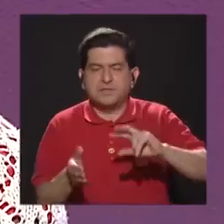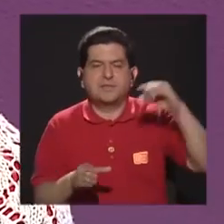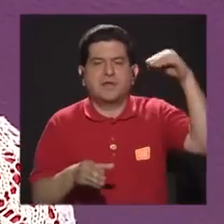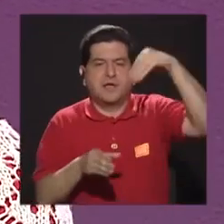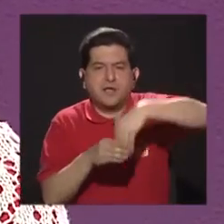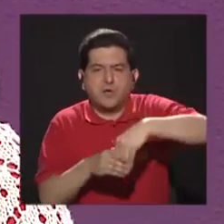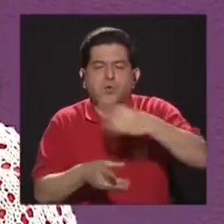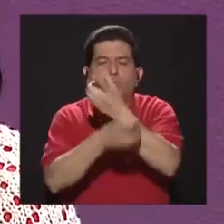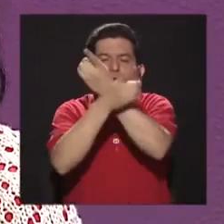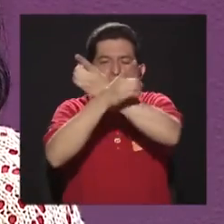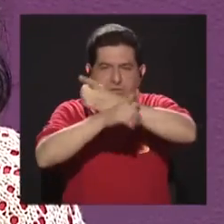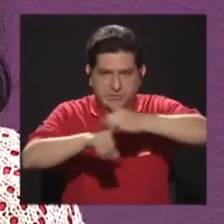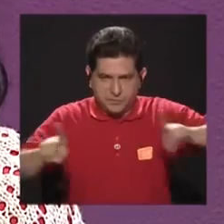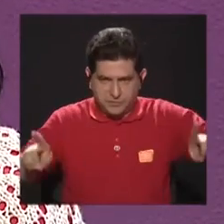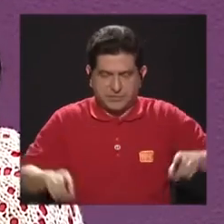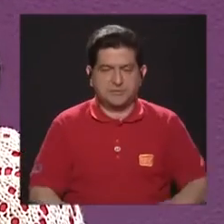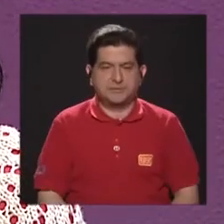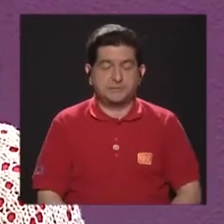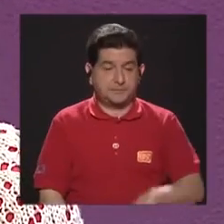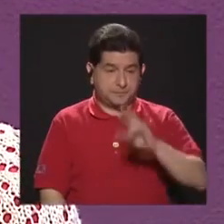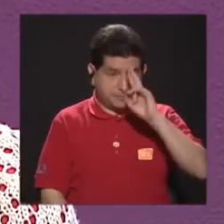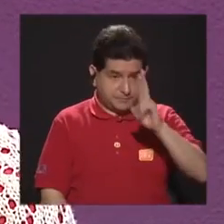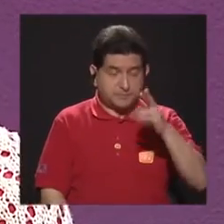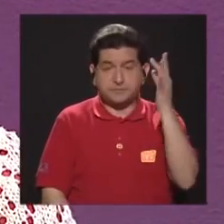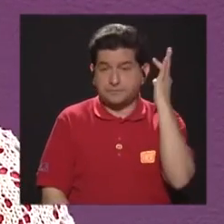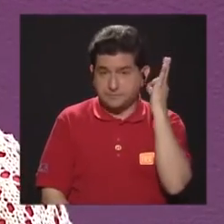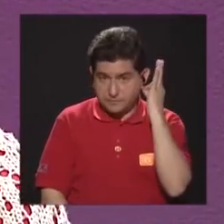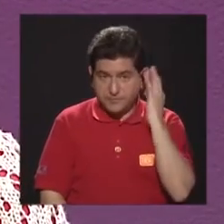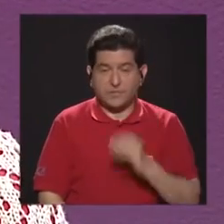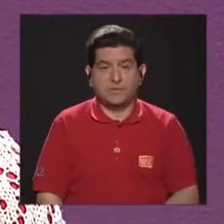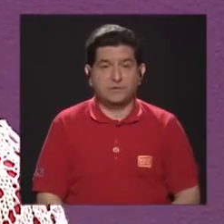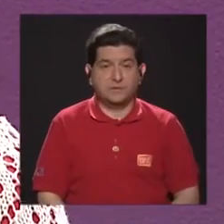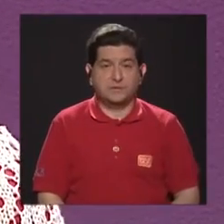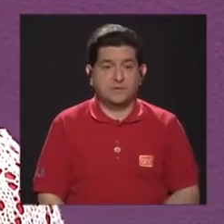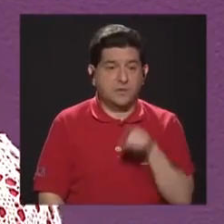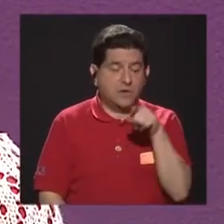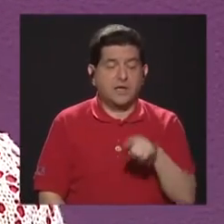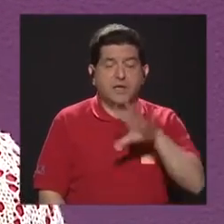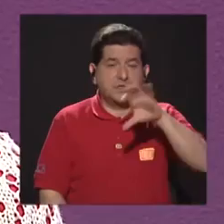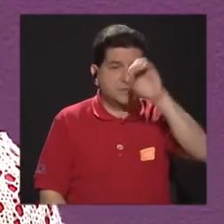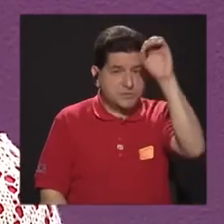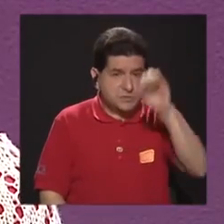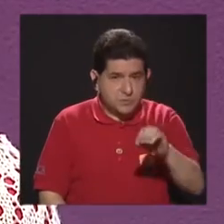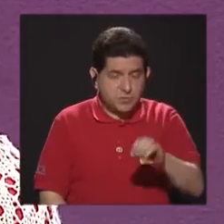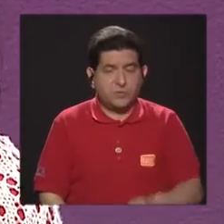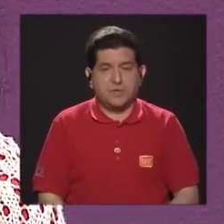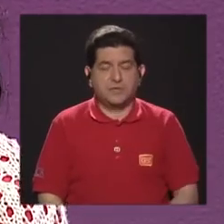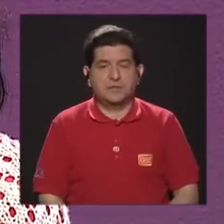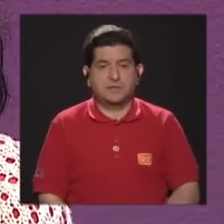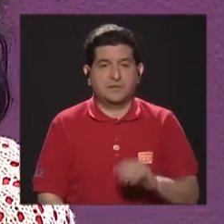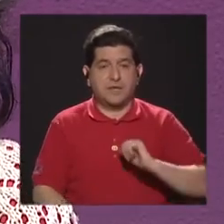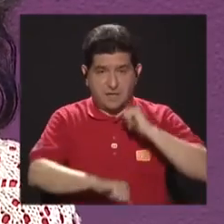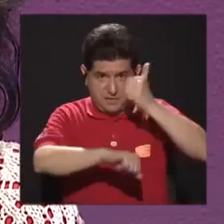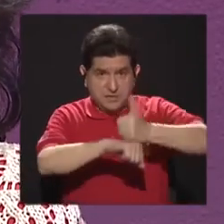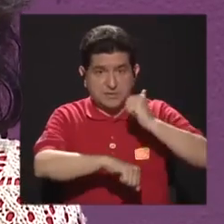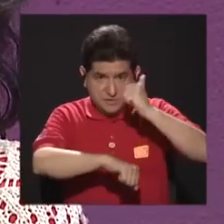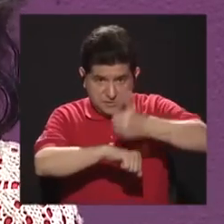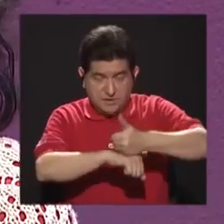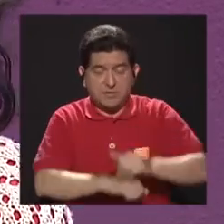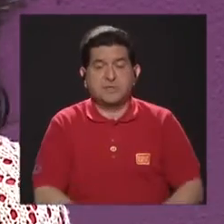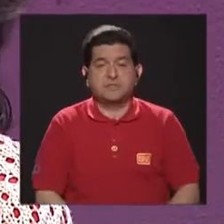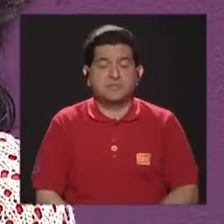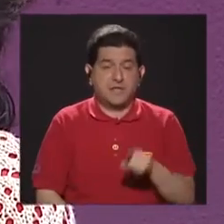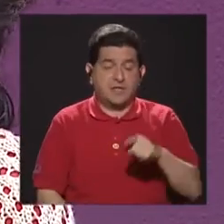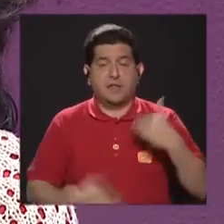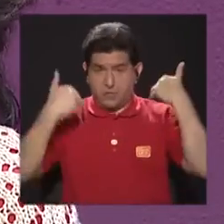democracia, porque el reconocimiento de las mujeres en esa proporción tal y como está en el espectro